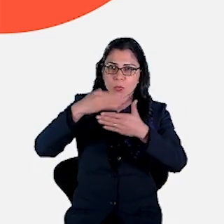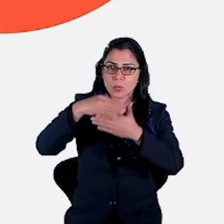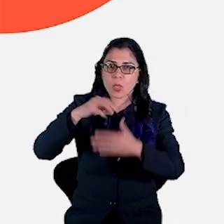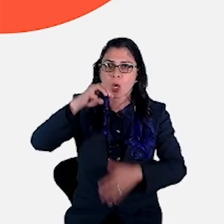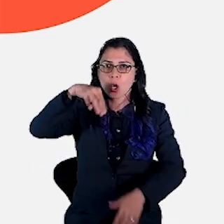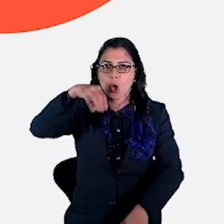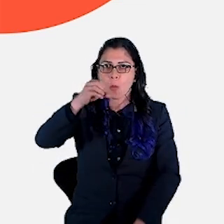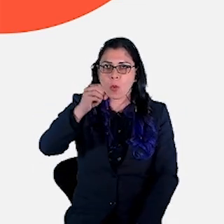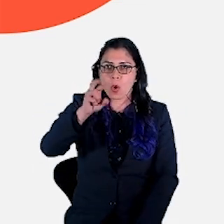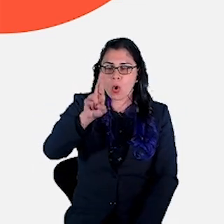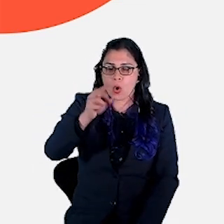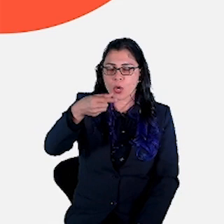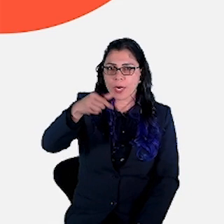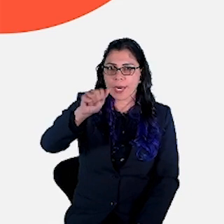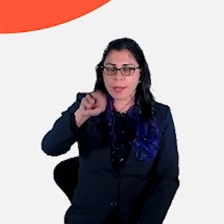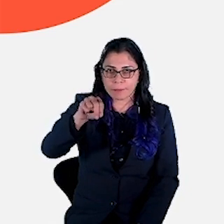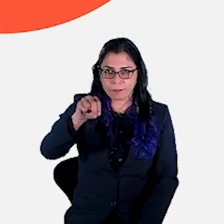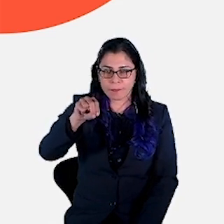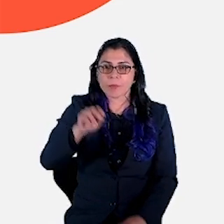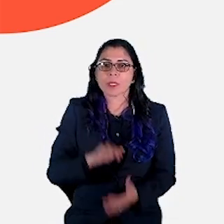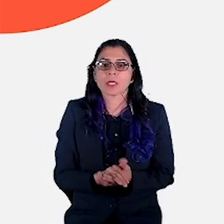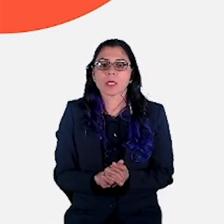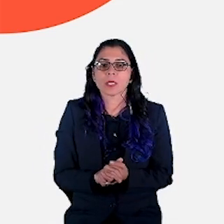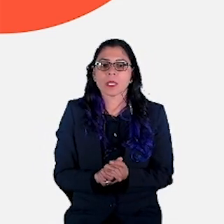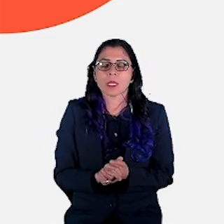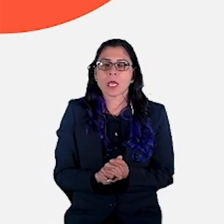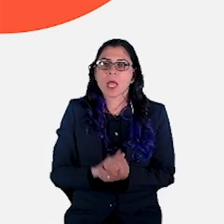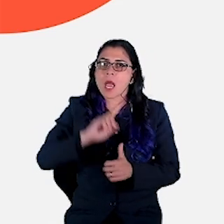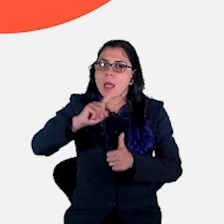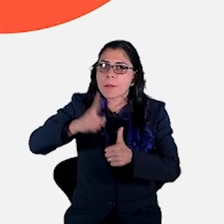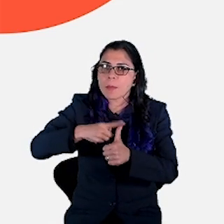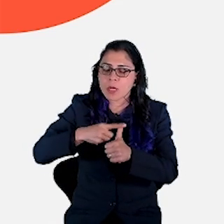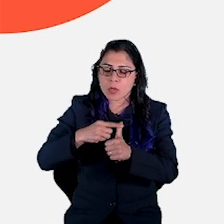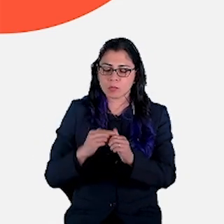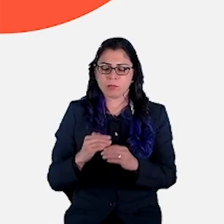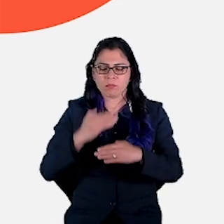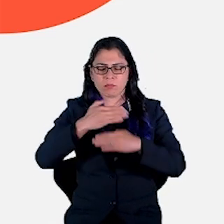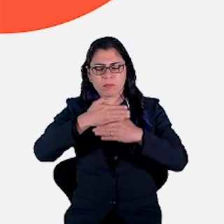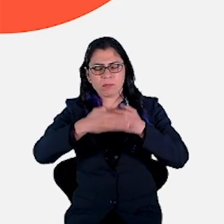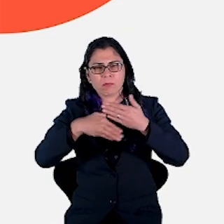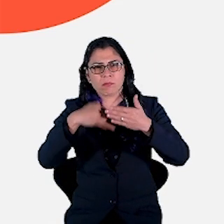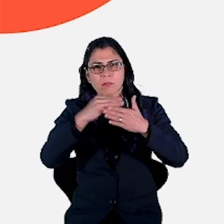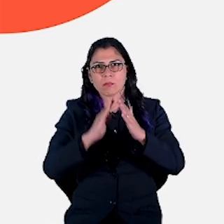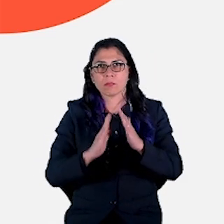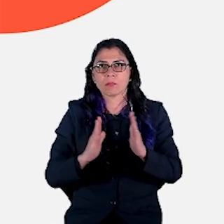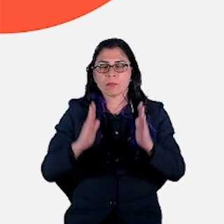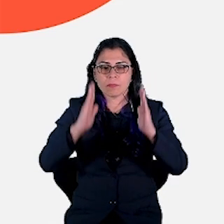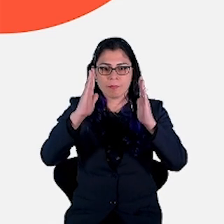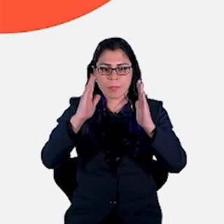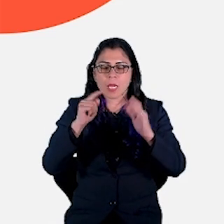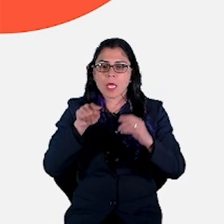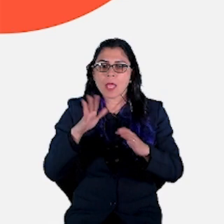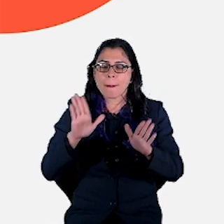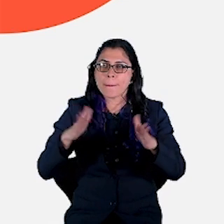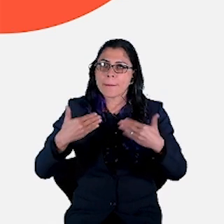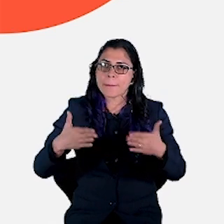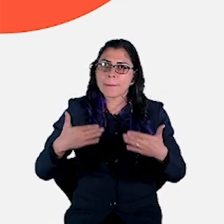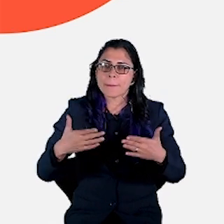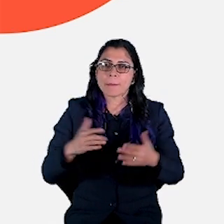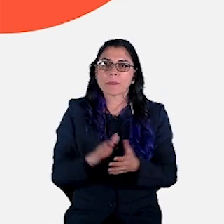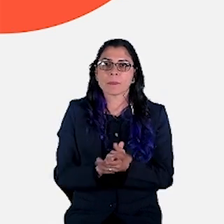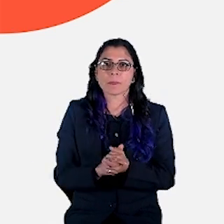y siempre decimos que aquí ven ustedes en la imagen la el primer rascacielo de eh la ciudad de Panamá